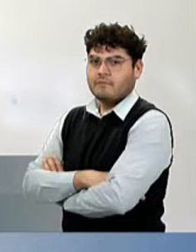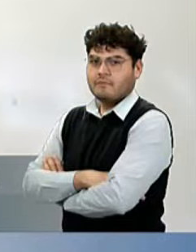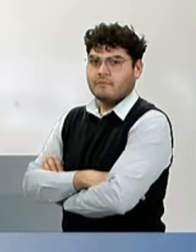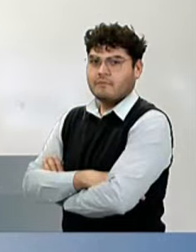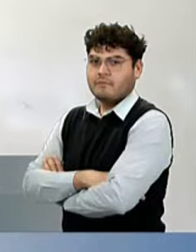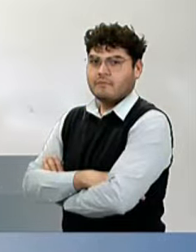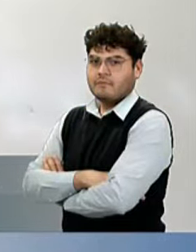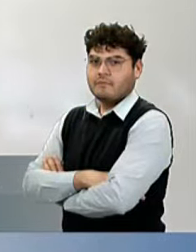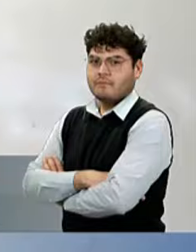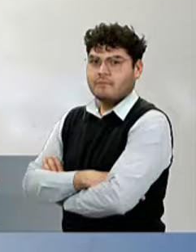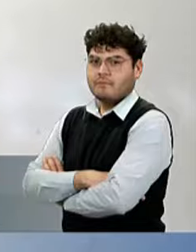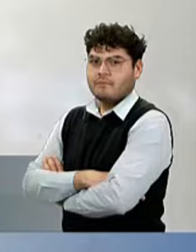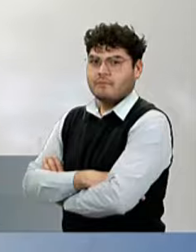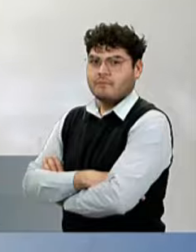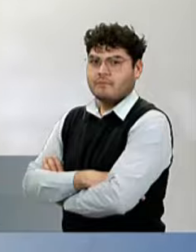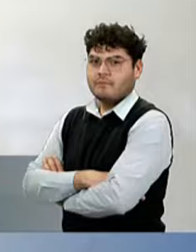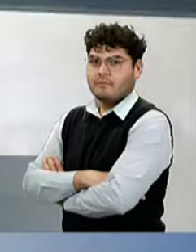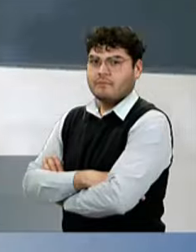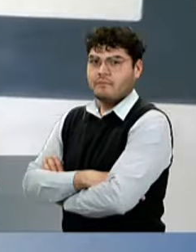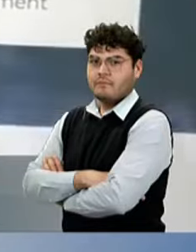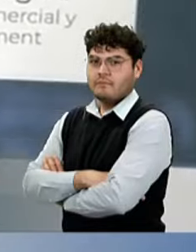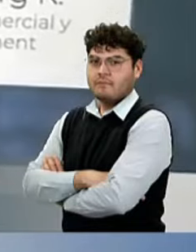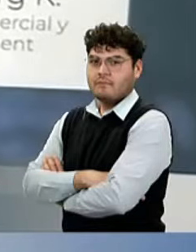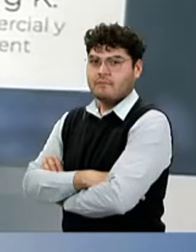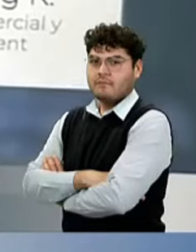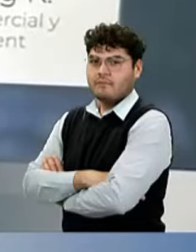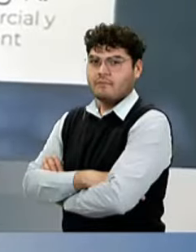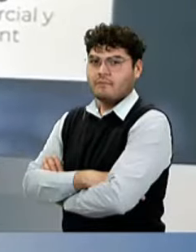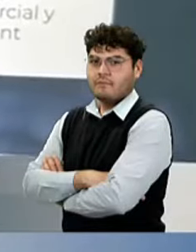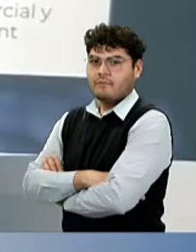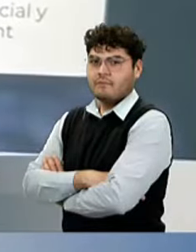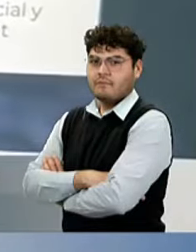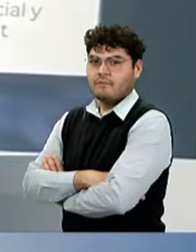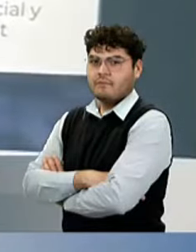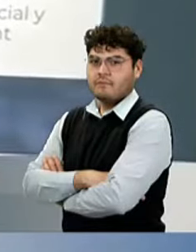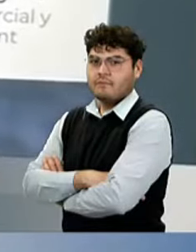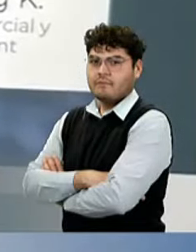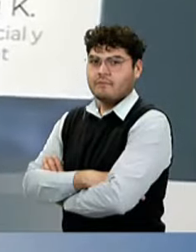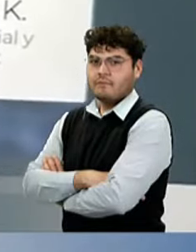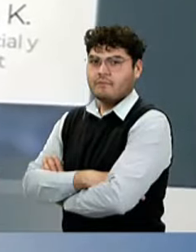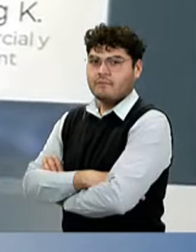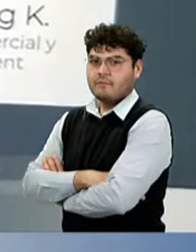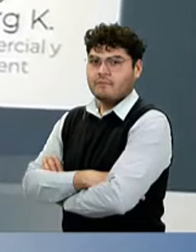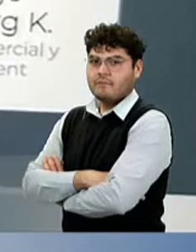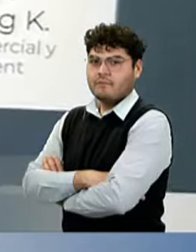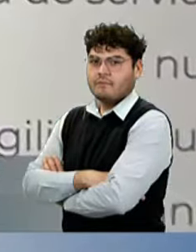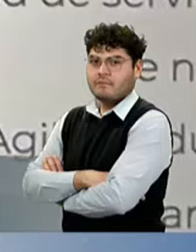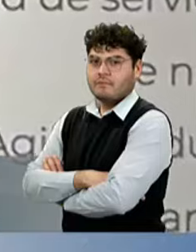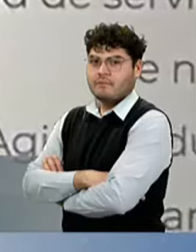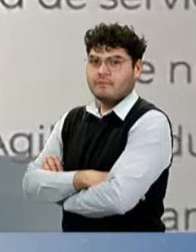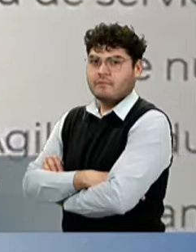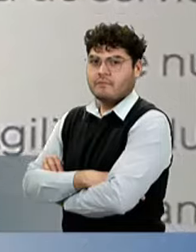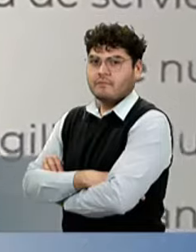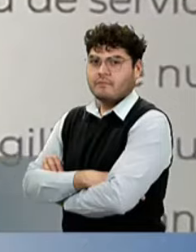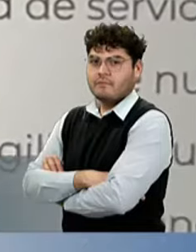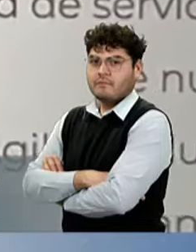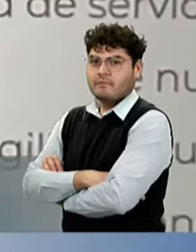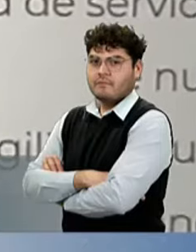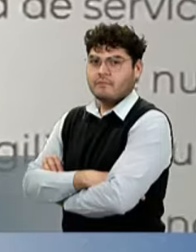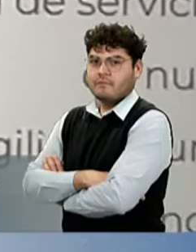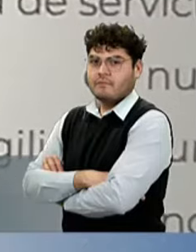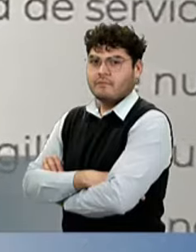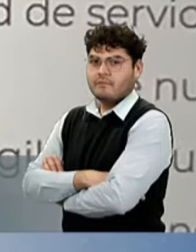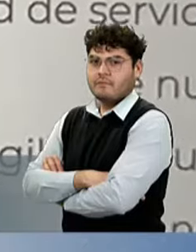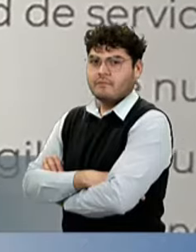últimos días se conoció una molestia de quien era el jefe de gabinete de Cristian Soto, Luciano Iranejo Muñoz, al haber sido citado